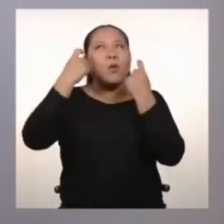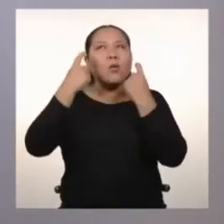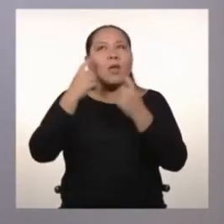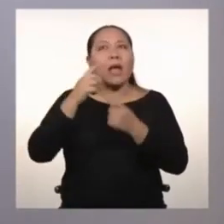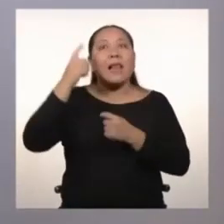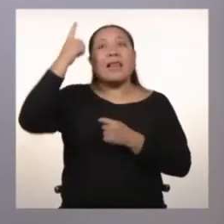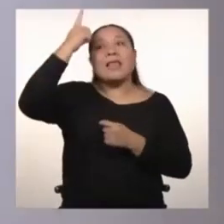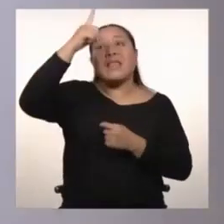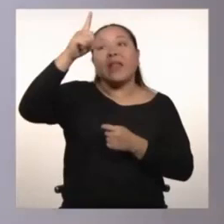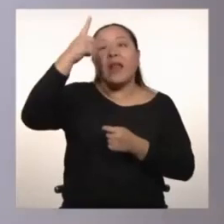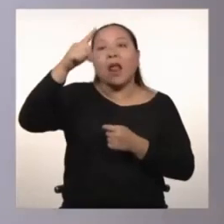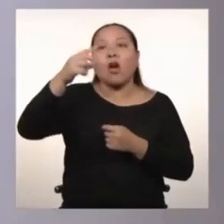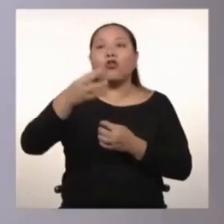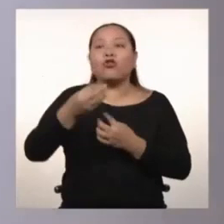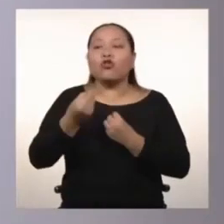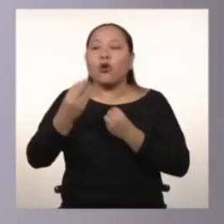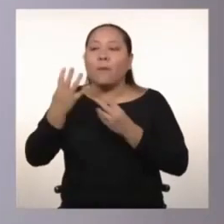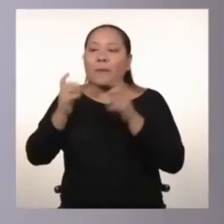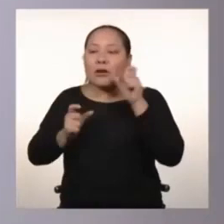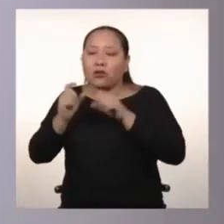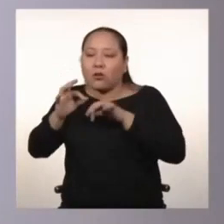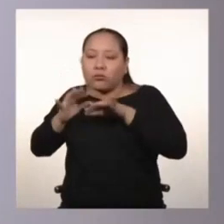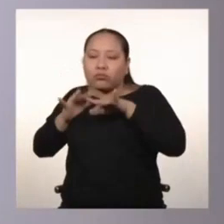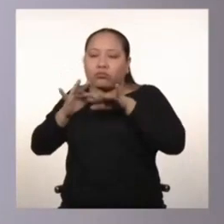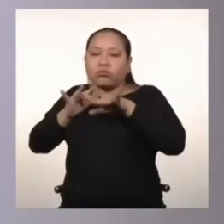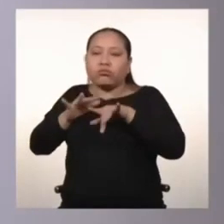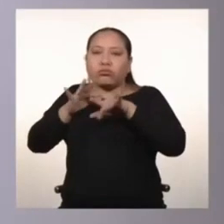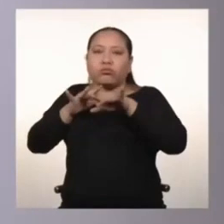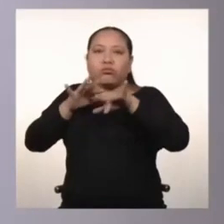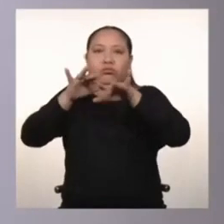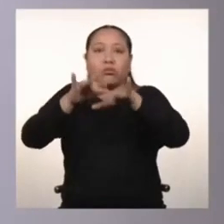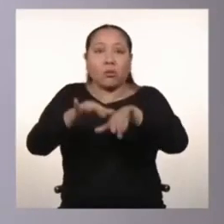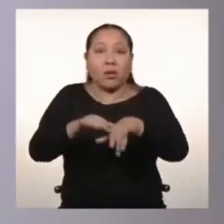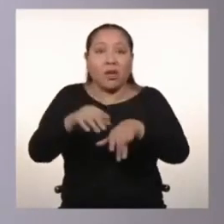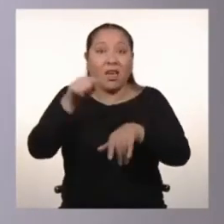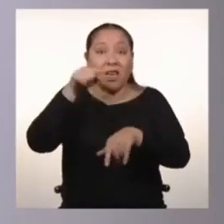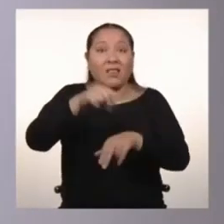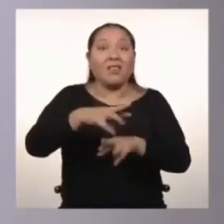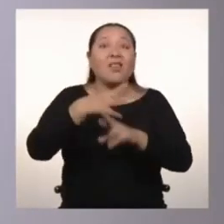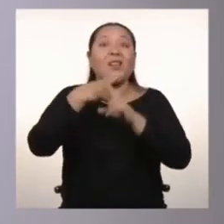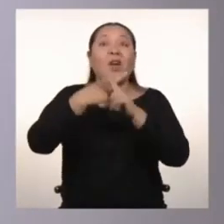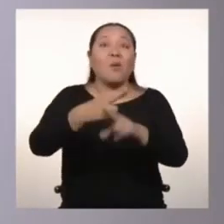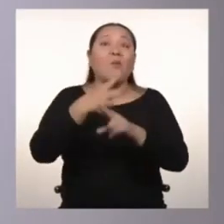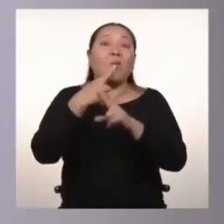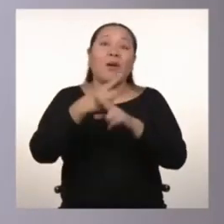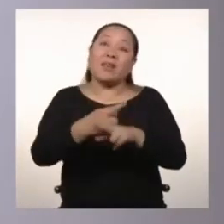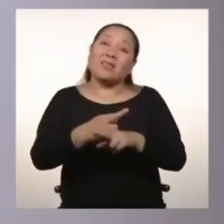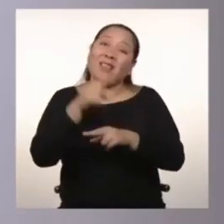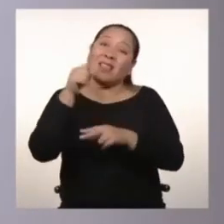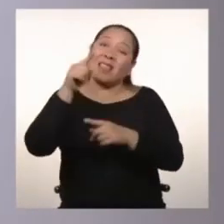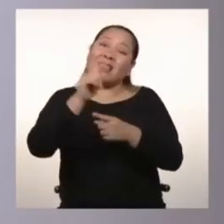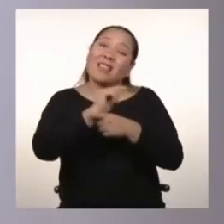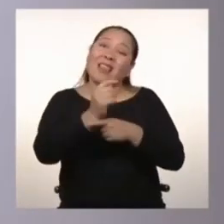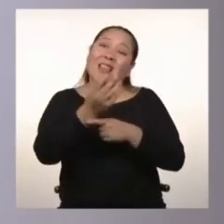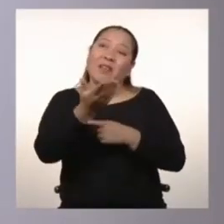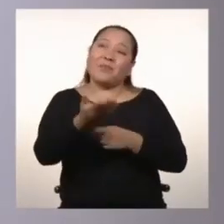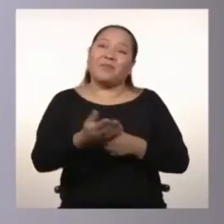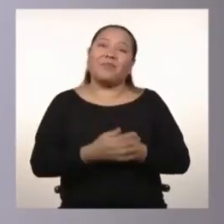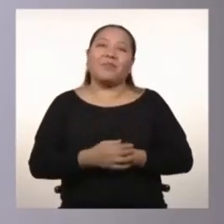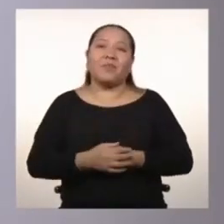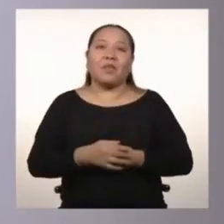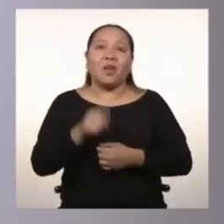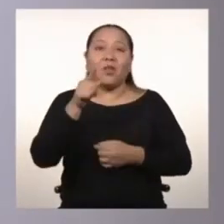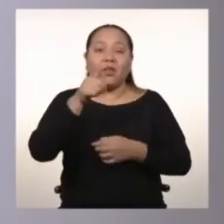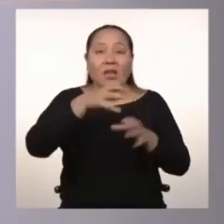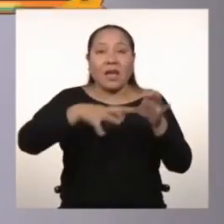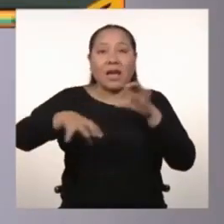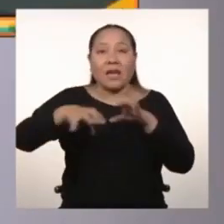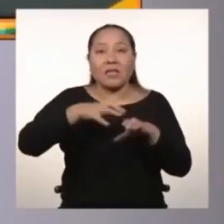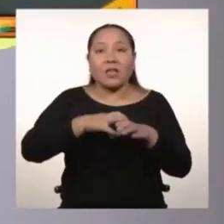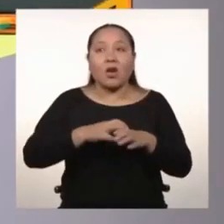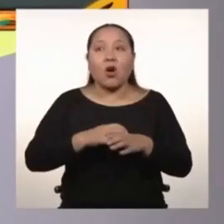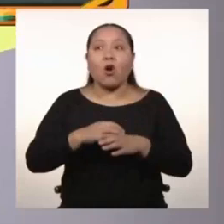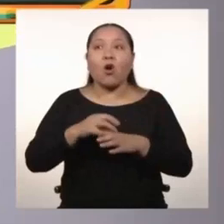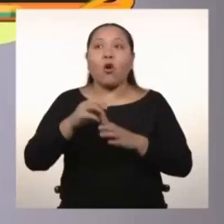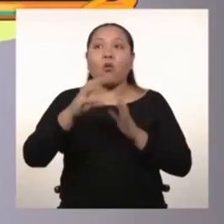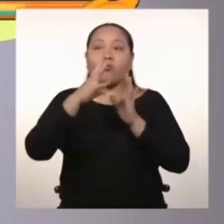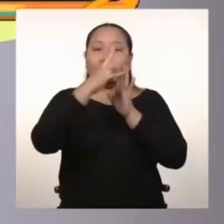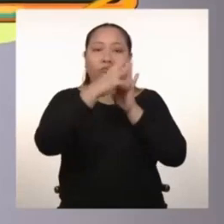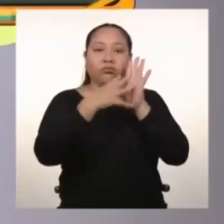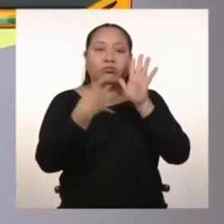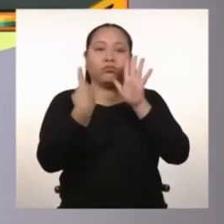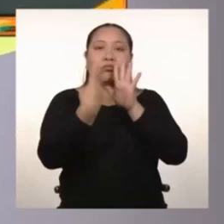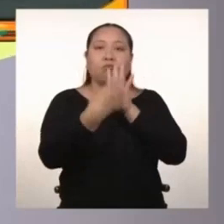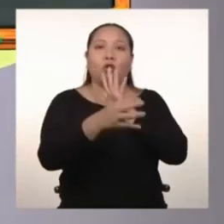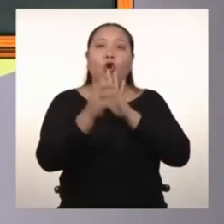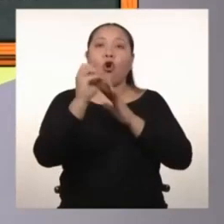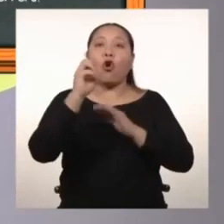movilización de las masas. Con todo esto, podemos dar respuesta al siguiente reto. Hacer un organizador visual